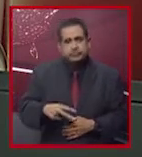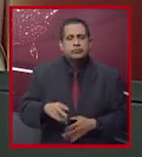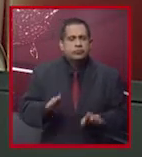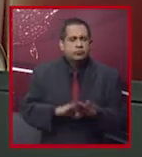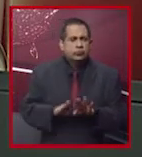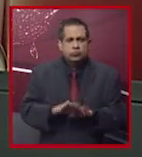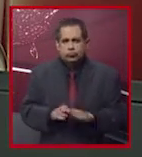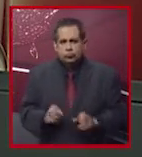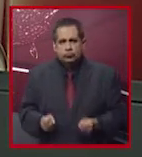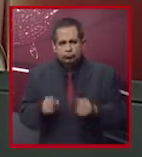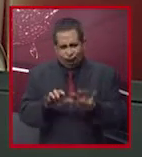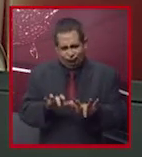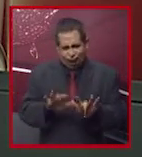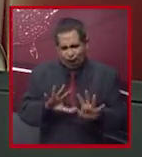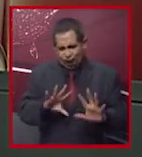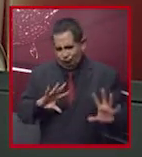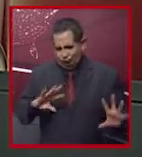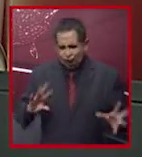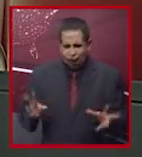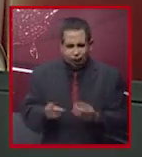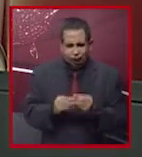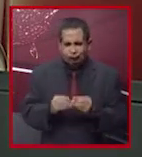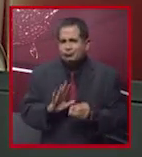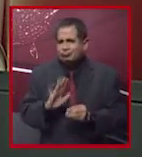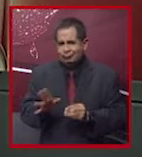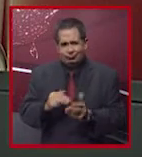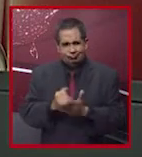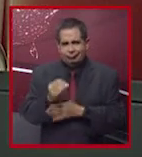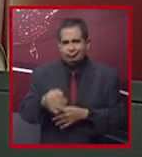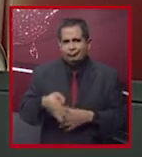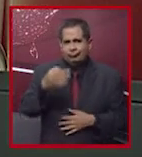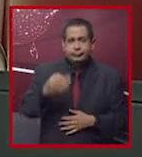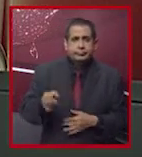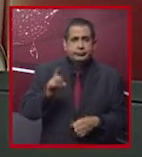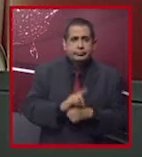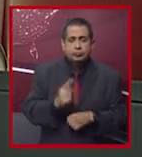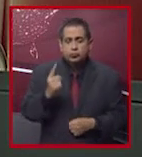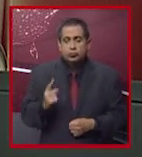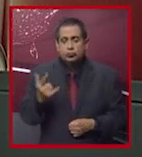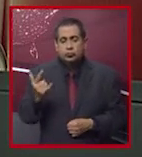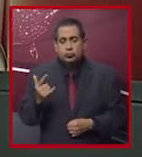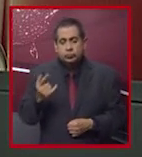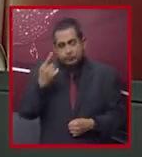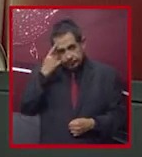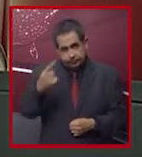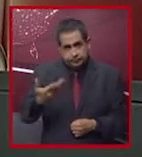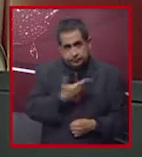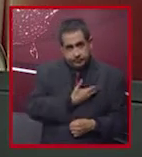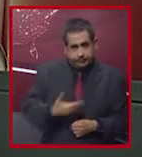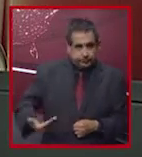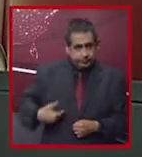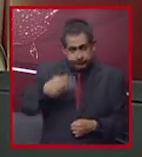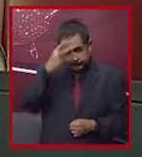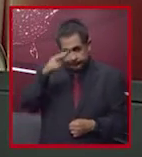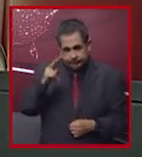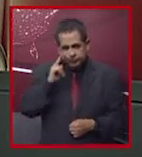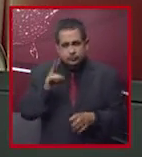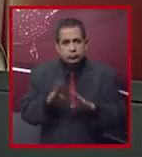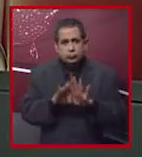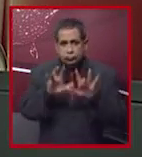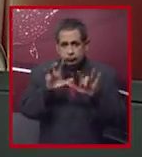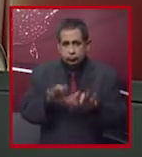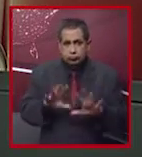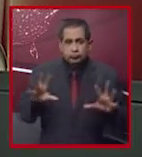República. Estos cómputos de los votos del 1 de julio para la elección del presidente de la República.